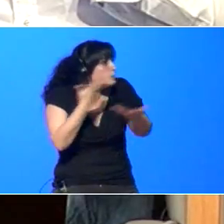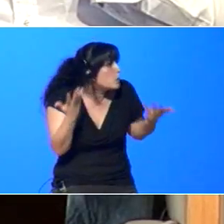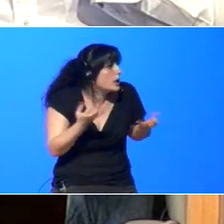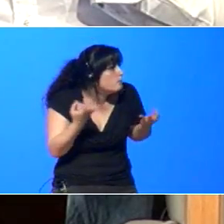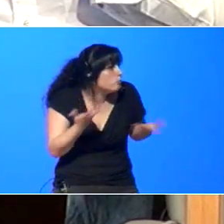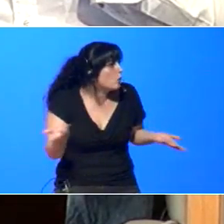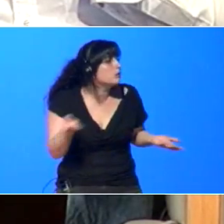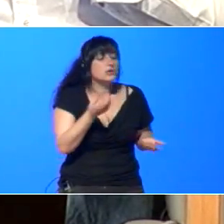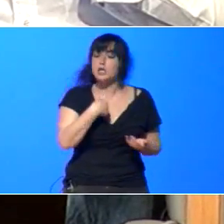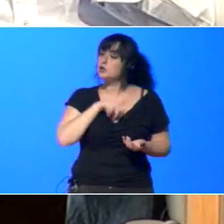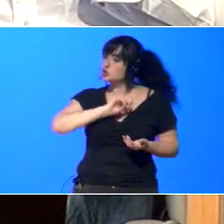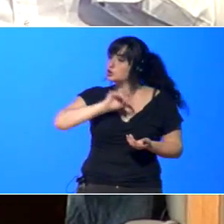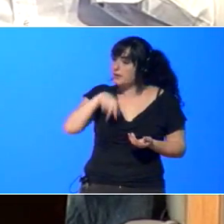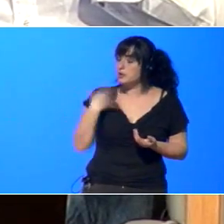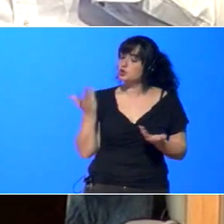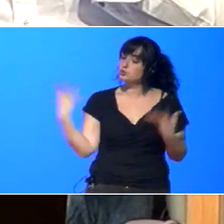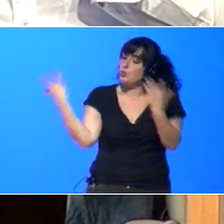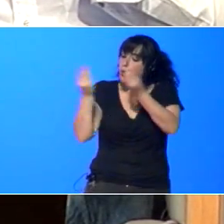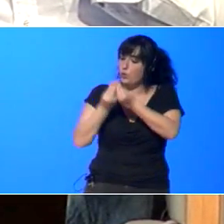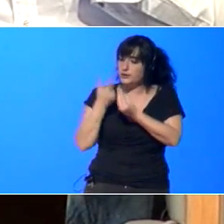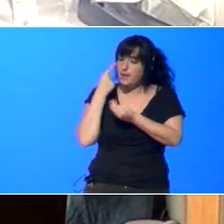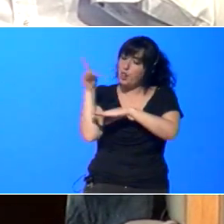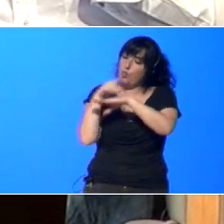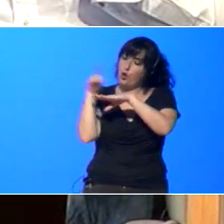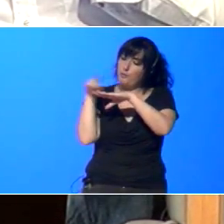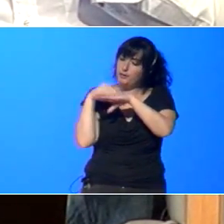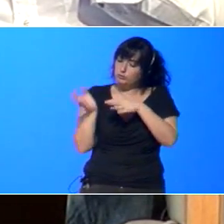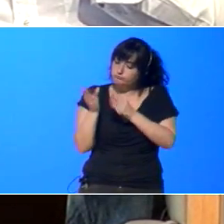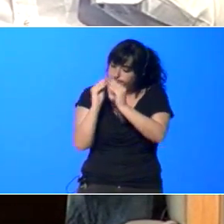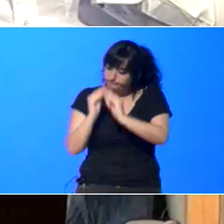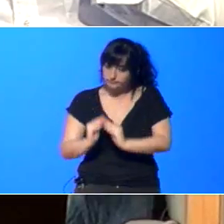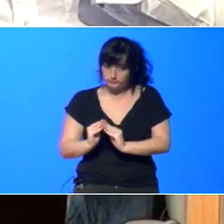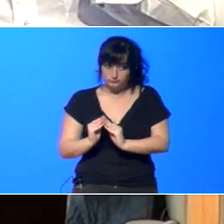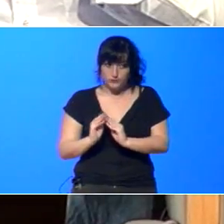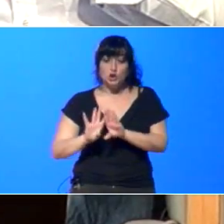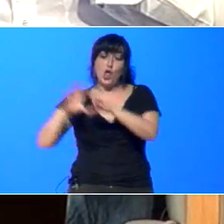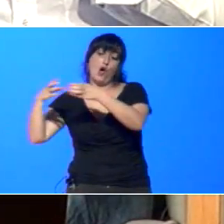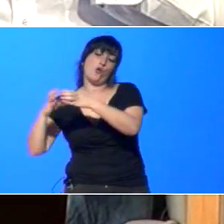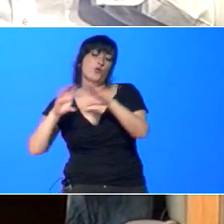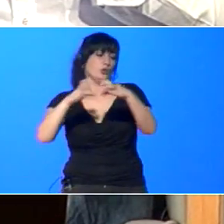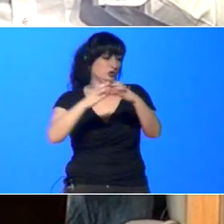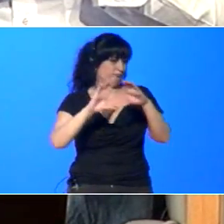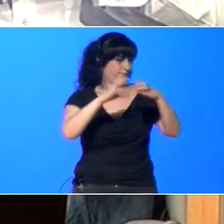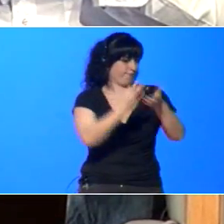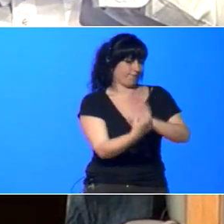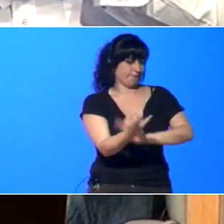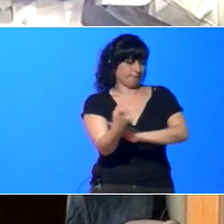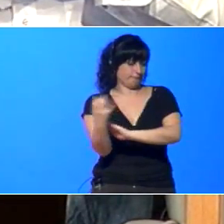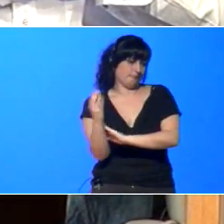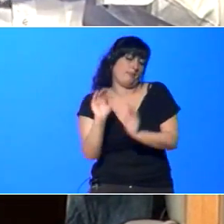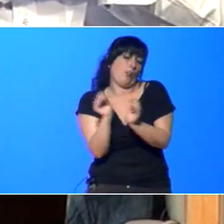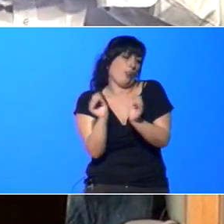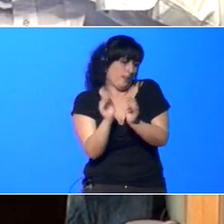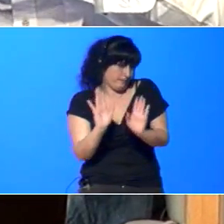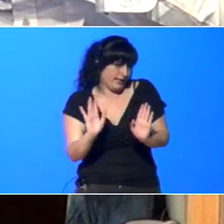vamos a preparar un documento. Formaron grupos, esto ya es ir a la metodología muy al detalle, pero bueno, formaron grupos pequeños